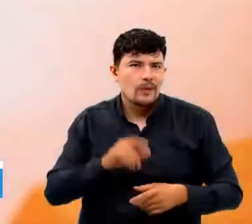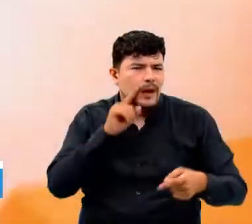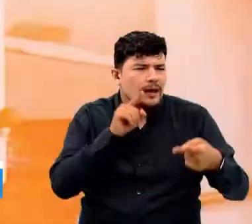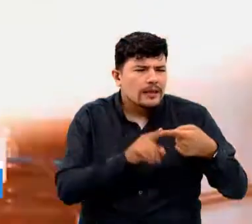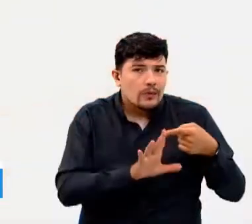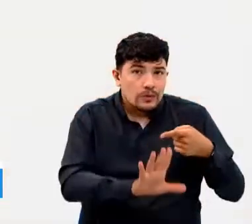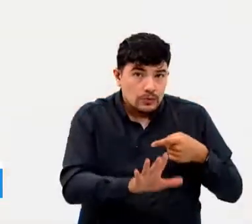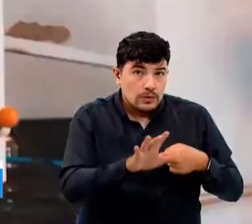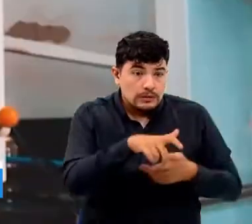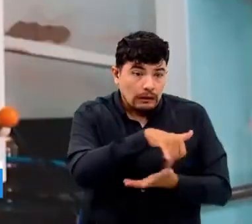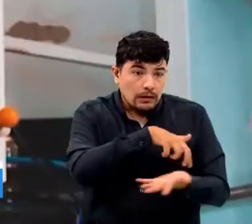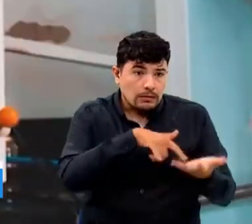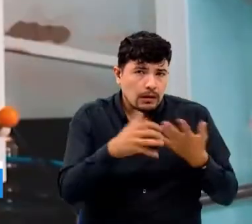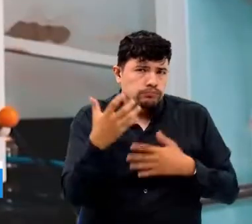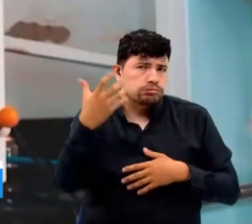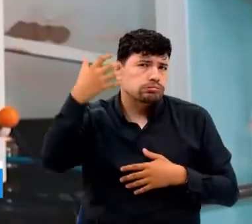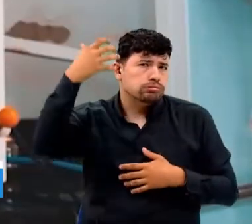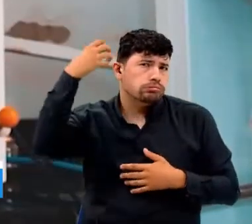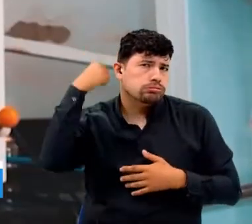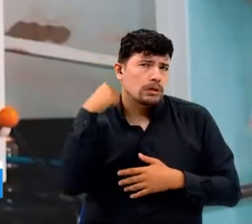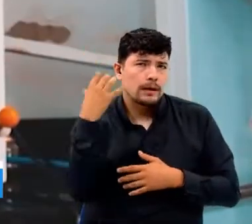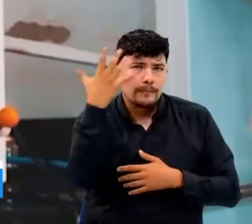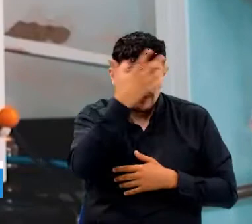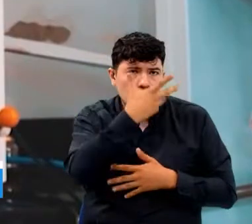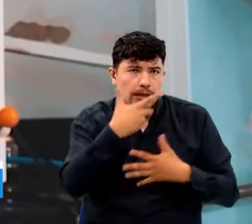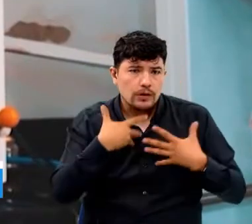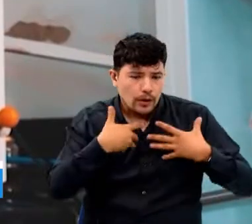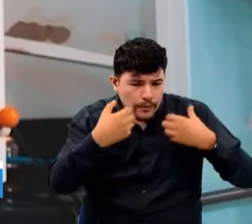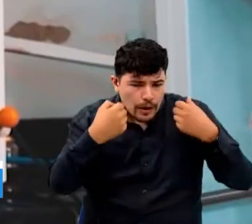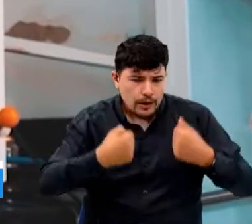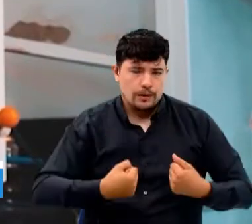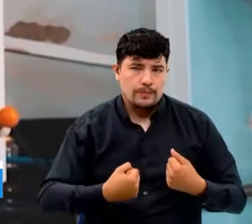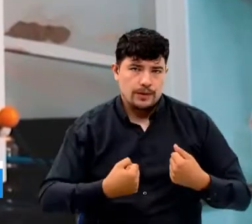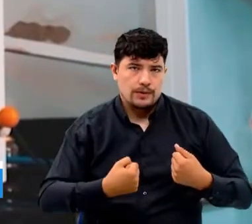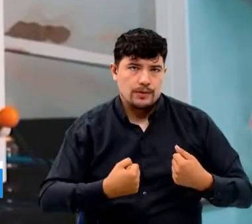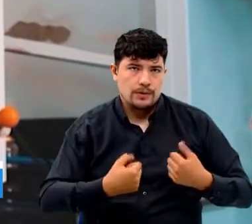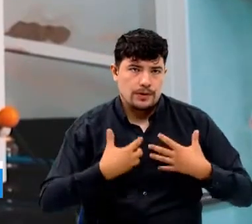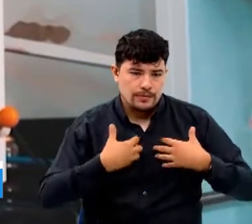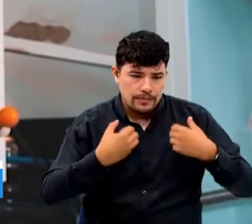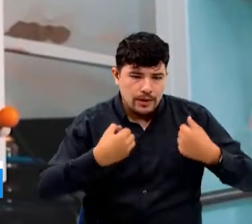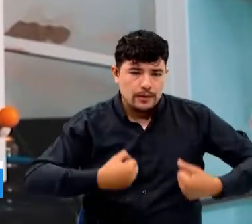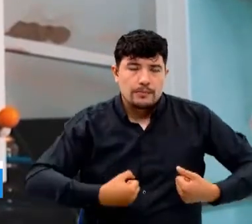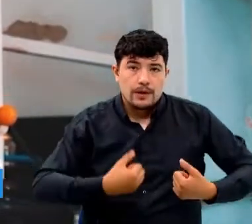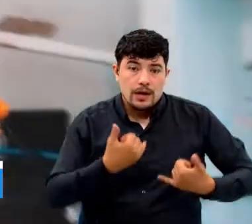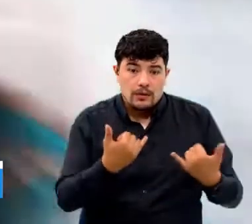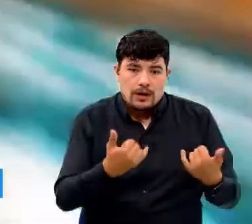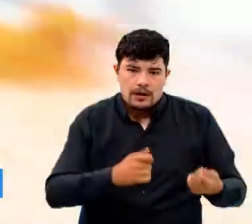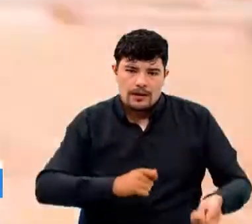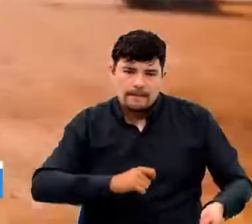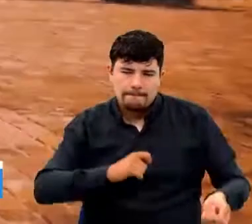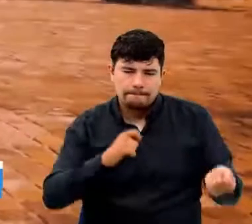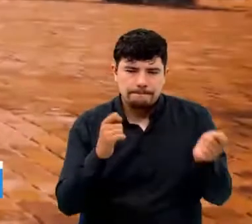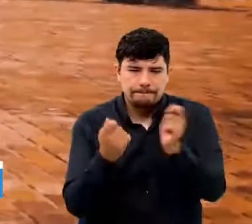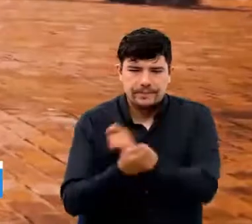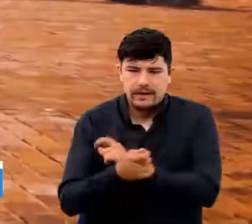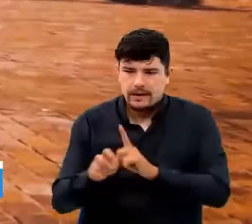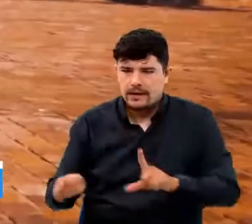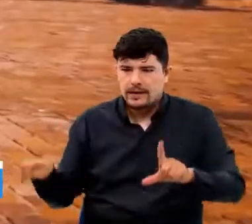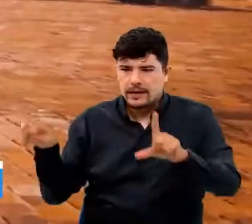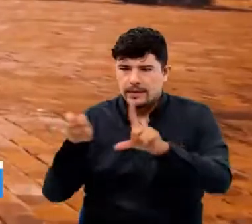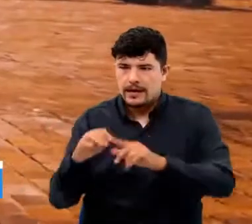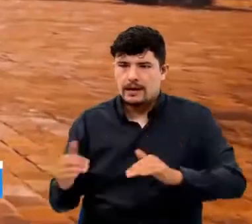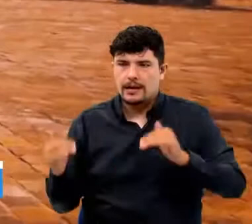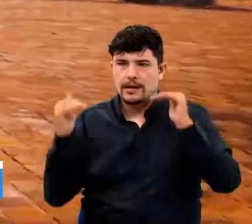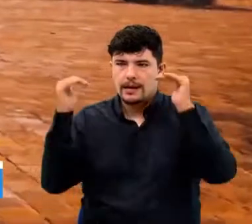que es bien bonita, que nos pertenece, y volverla mucho más eficiente, mucha